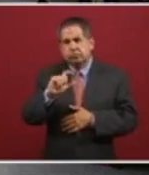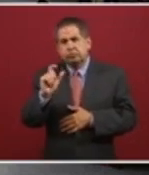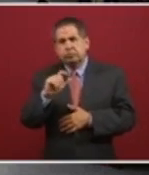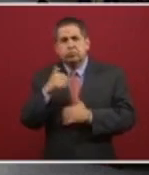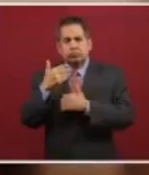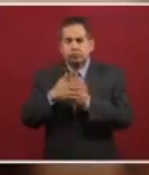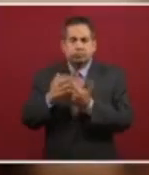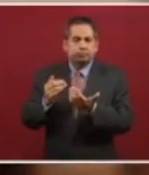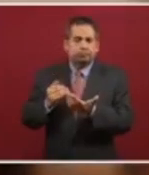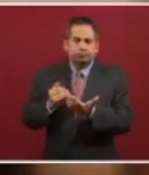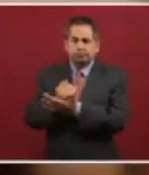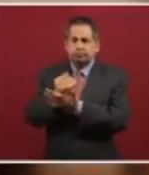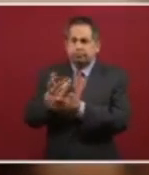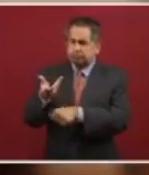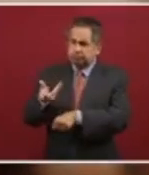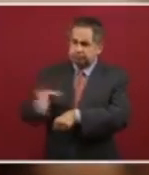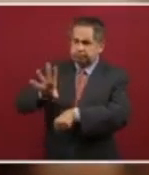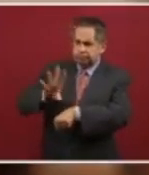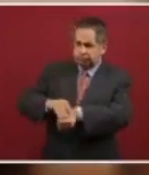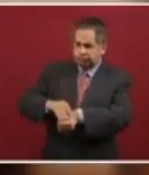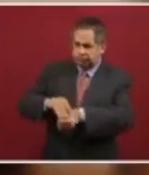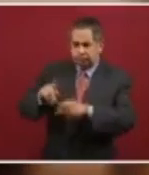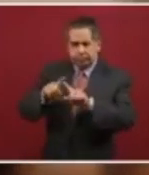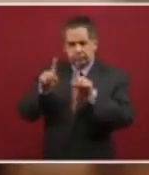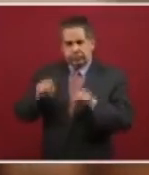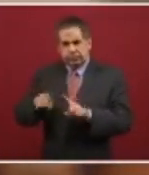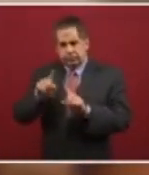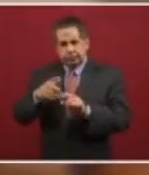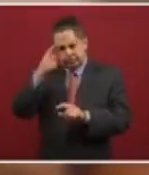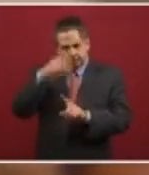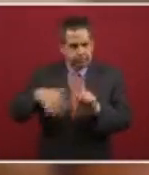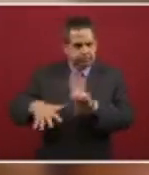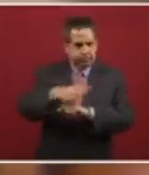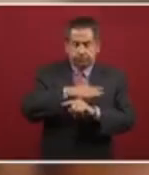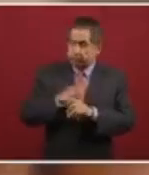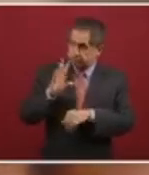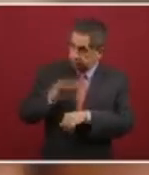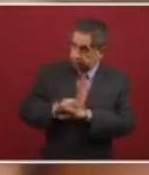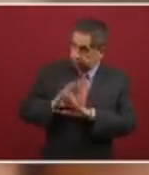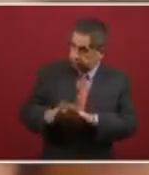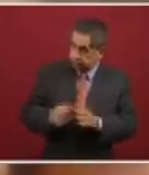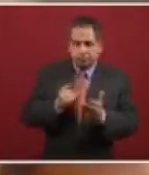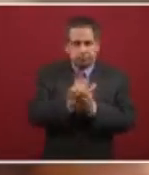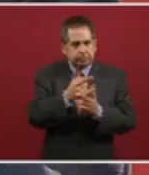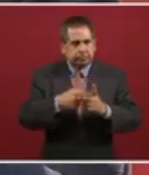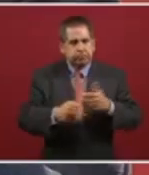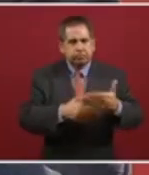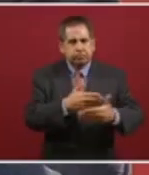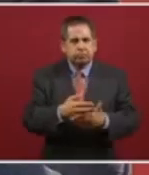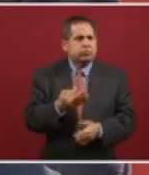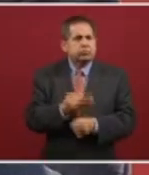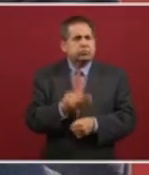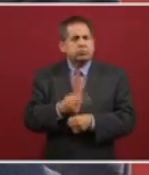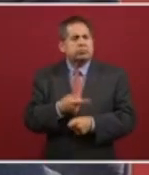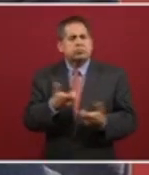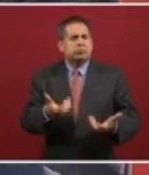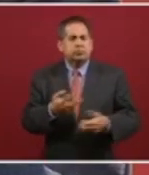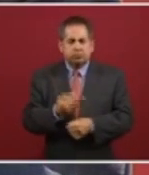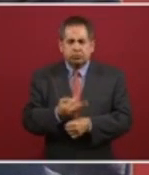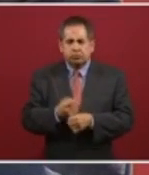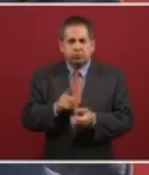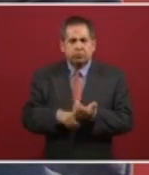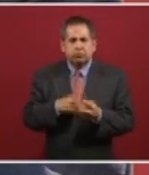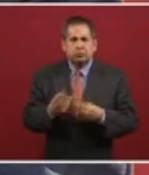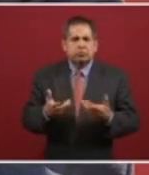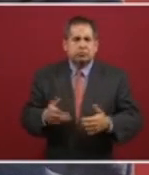dictamen ya de impacto ambiental para comenzar con las obras? Y si no ha empezado la obra, ¿qué se está haciendo en Santa Lucía hasta este